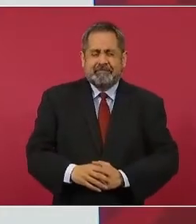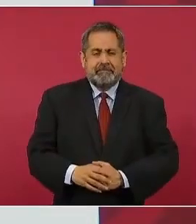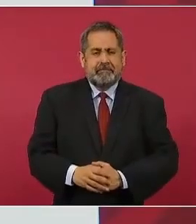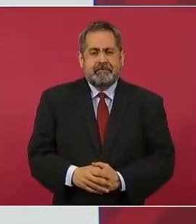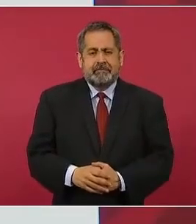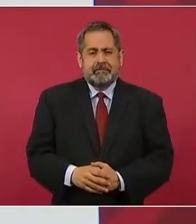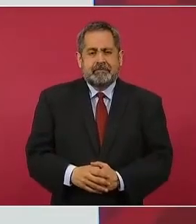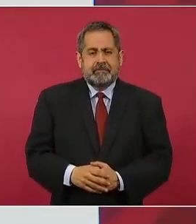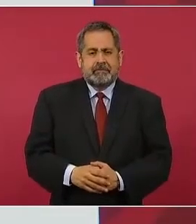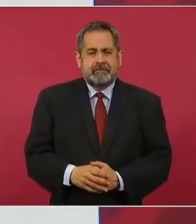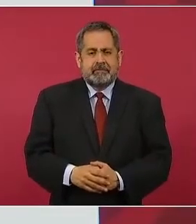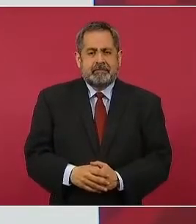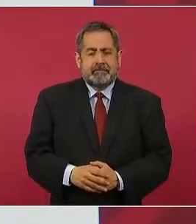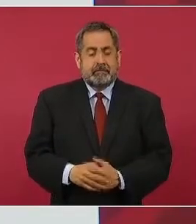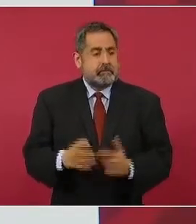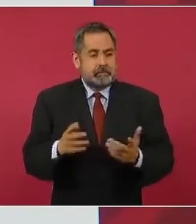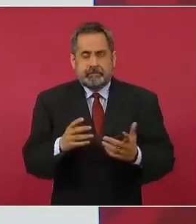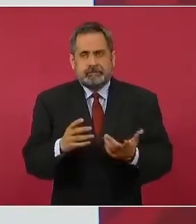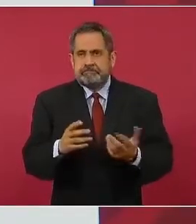Pero ese Twitter que vi